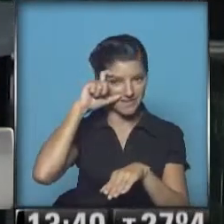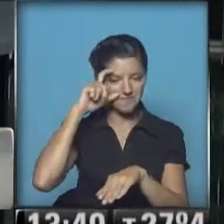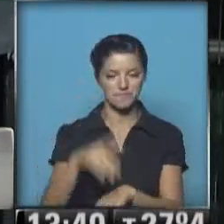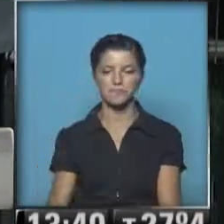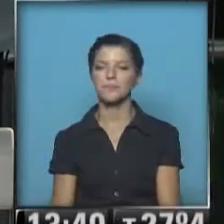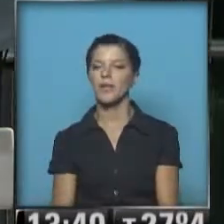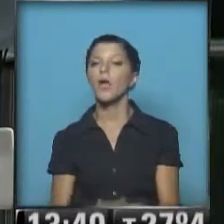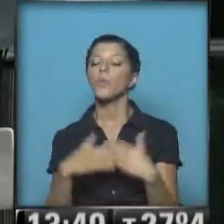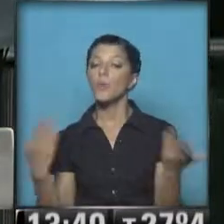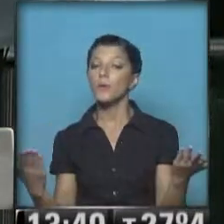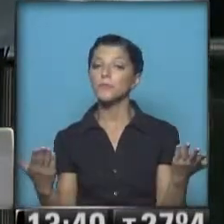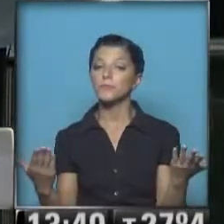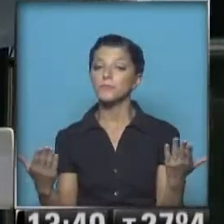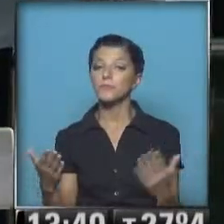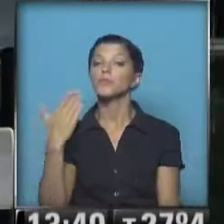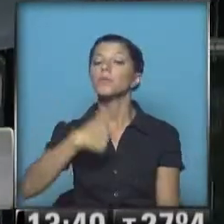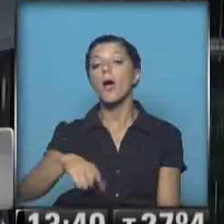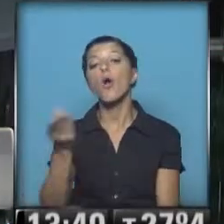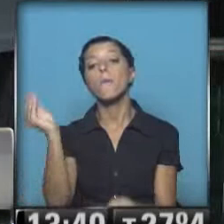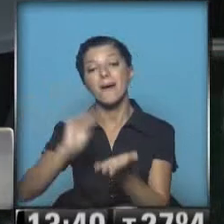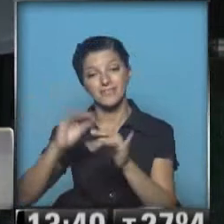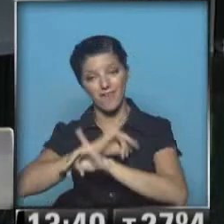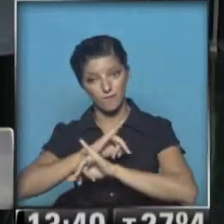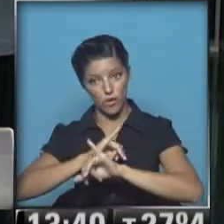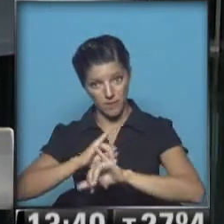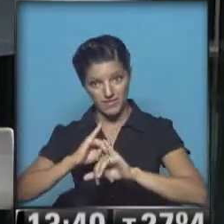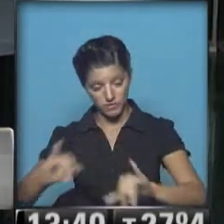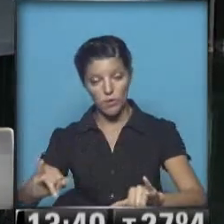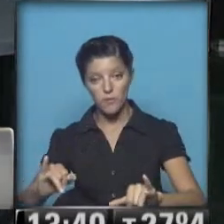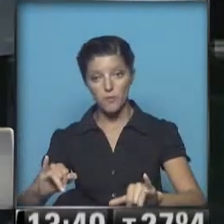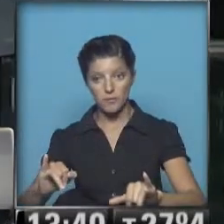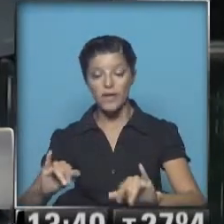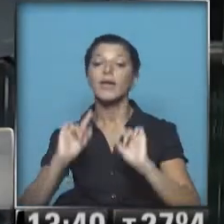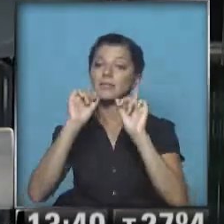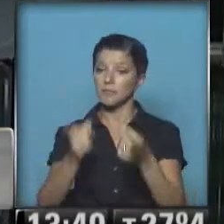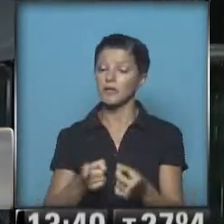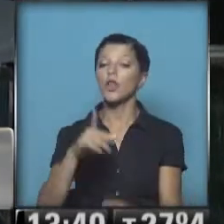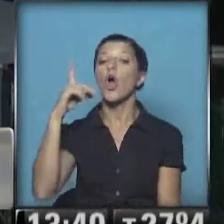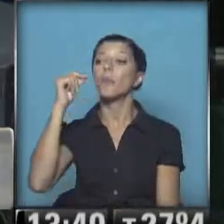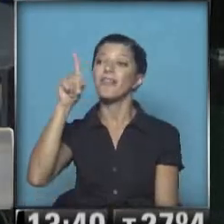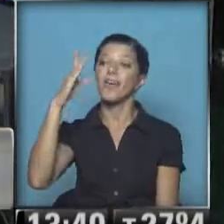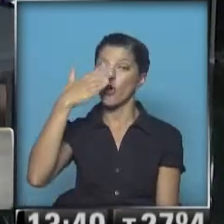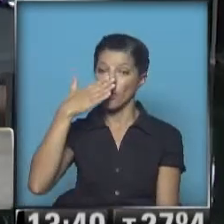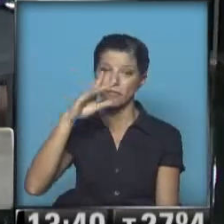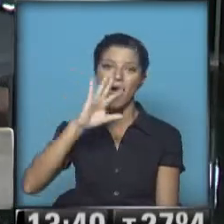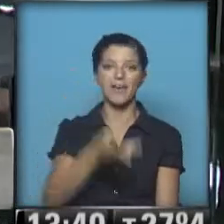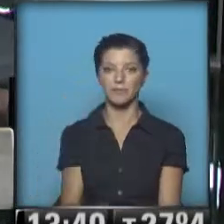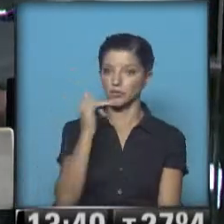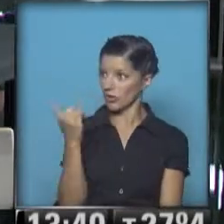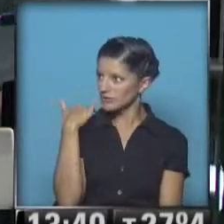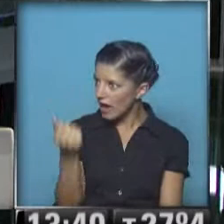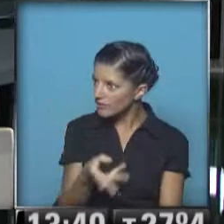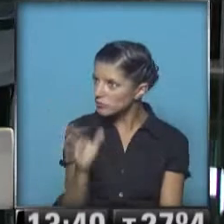que vamos a ir entonces con otro dato más de la incógnita para ver si, que de dicho sea de paso, Leonardo de Córdoba ya acertó la incógnita. Ya acertó.